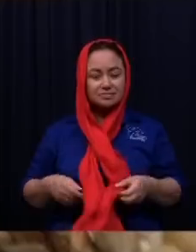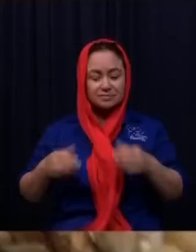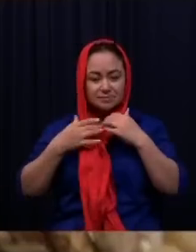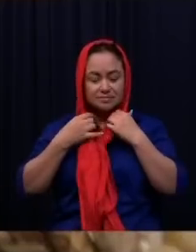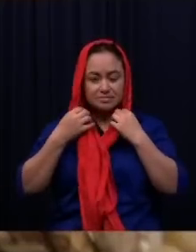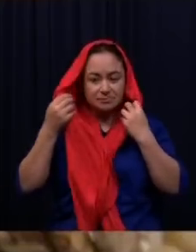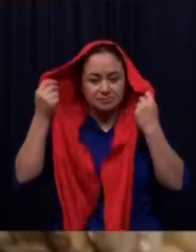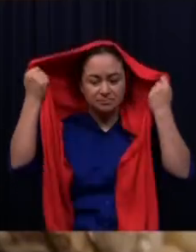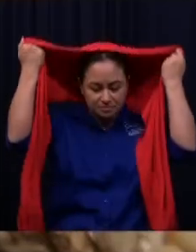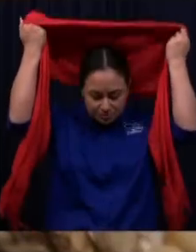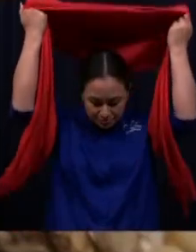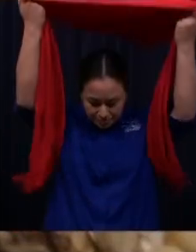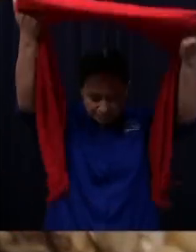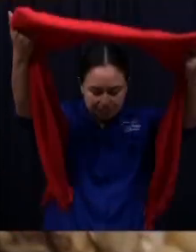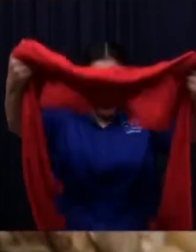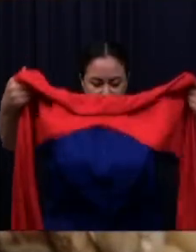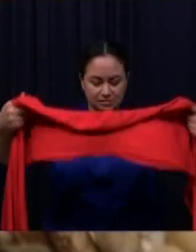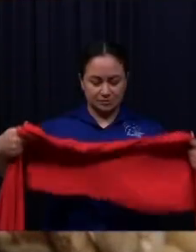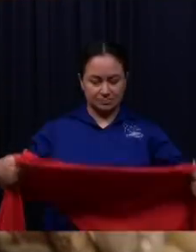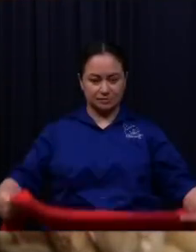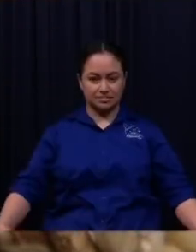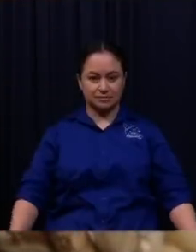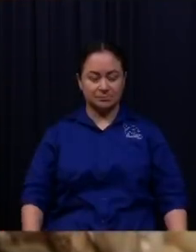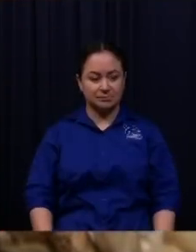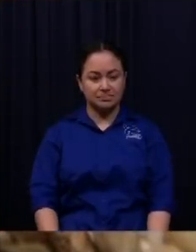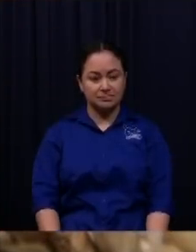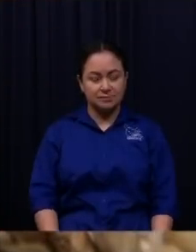bendito. Y